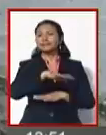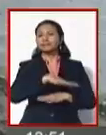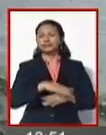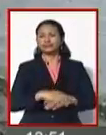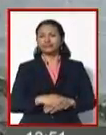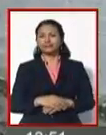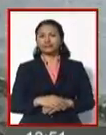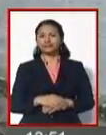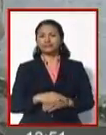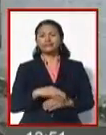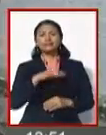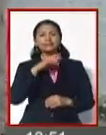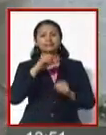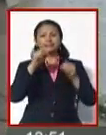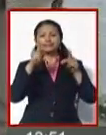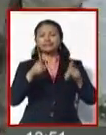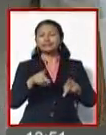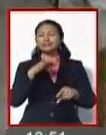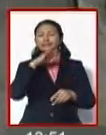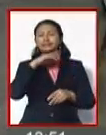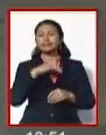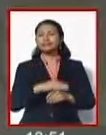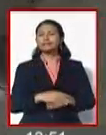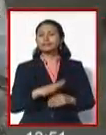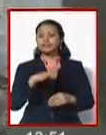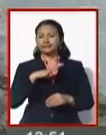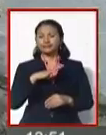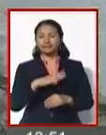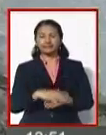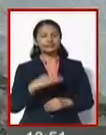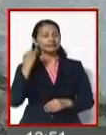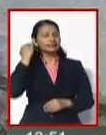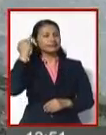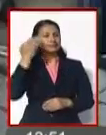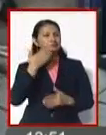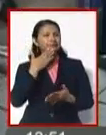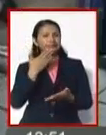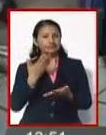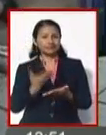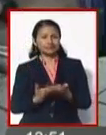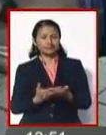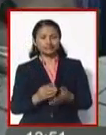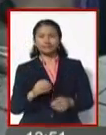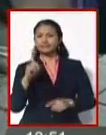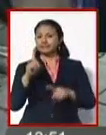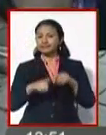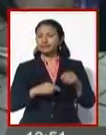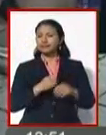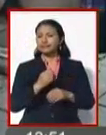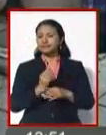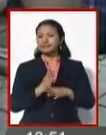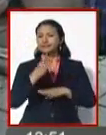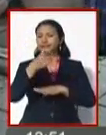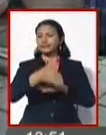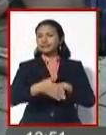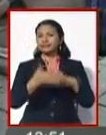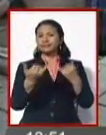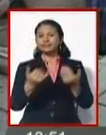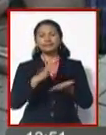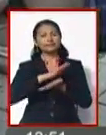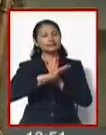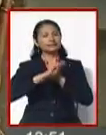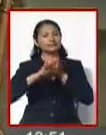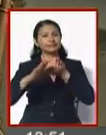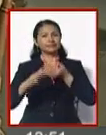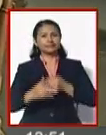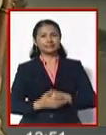ellos también no son muy limpios. Entonces está bien, esta idea está muy bien. No se podía ni pasar. Mira, ahora está muy bien,